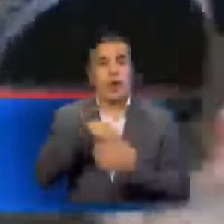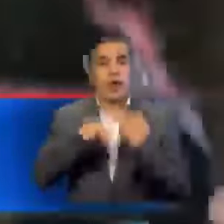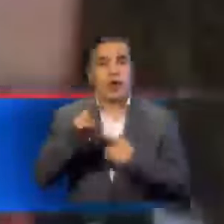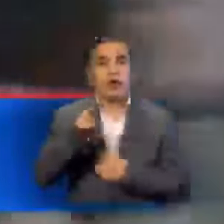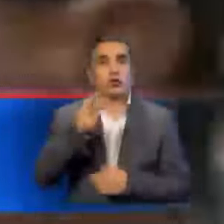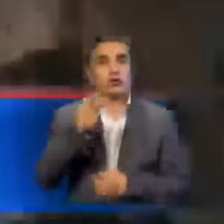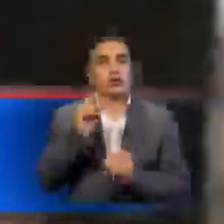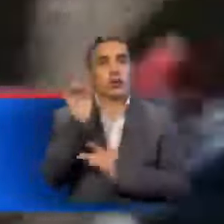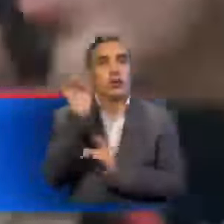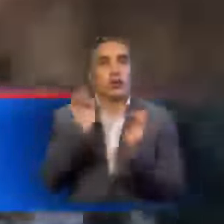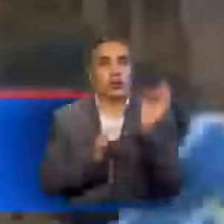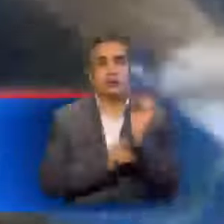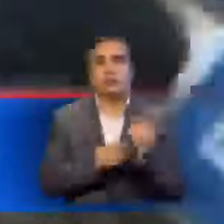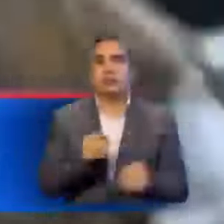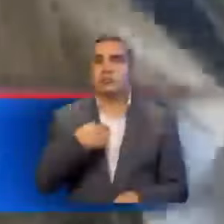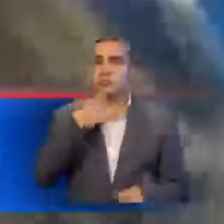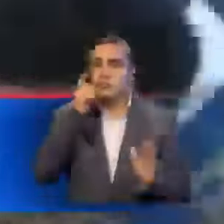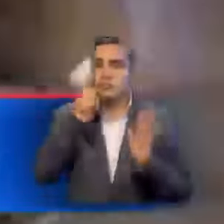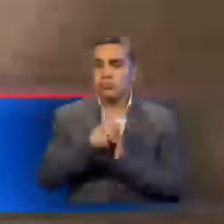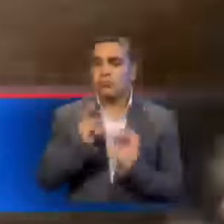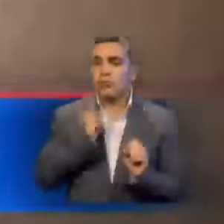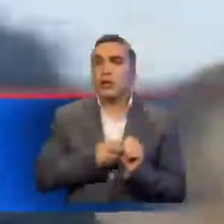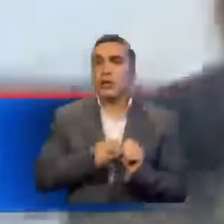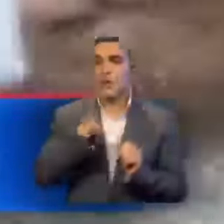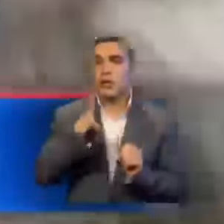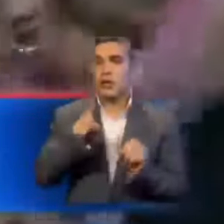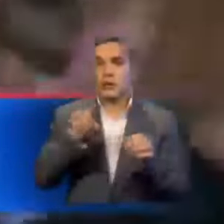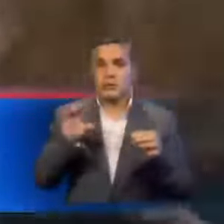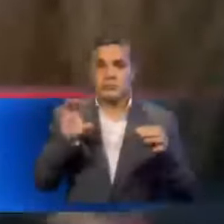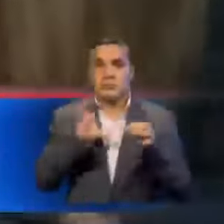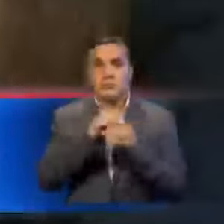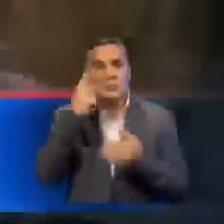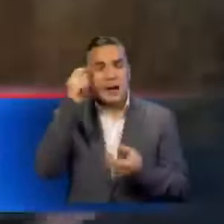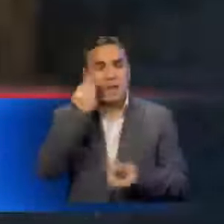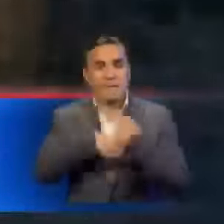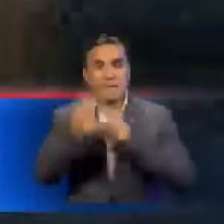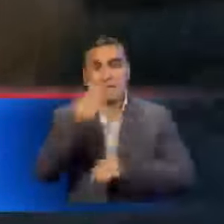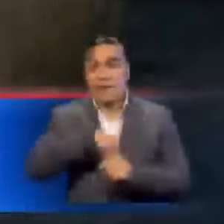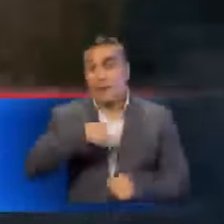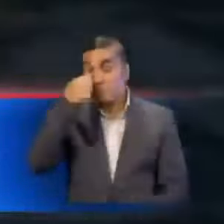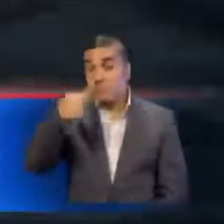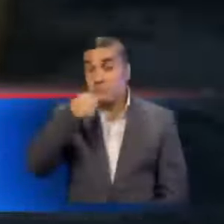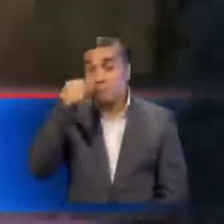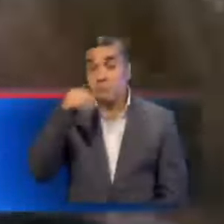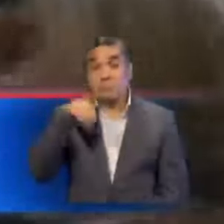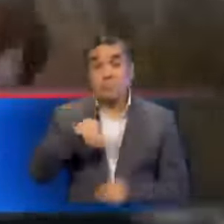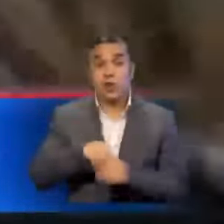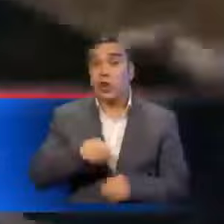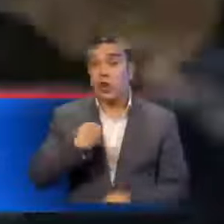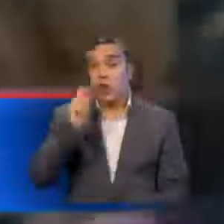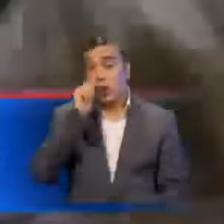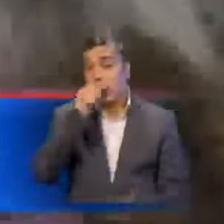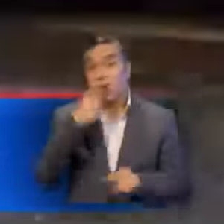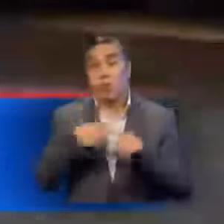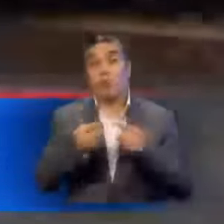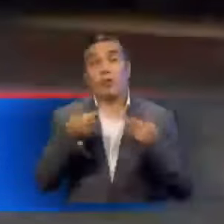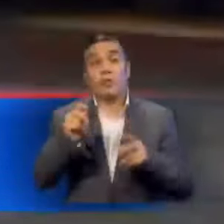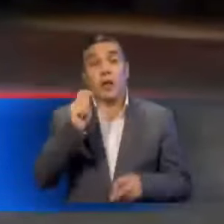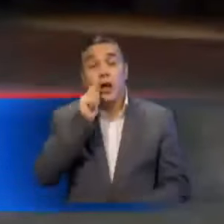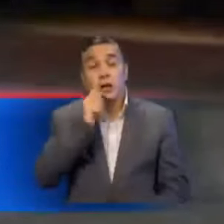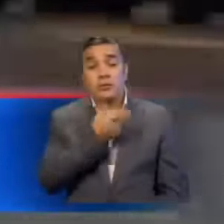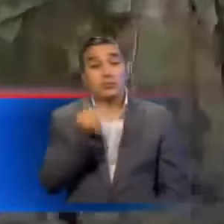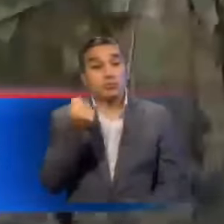de Guzmán, no solo está acusada de participar en una conspiración para traficar cocaína, metanfetaminas, heroína y marihuana,